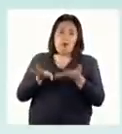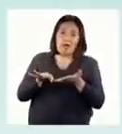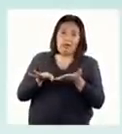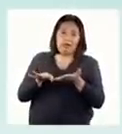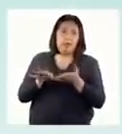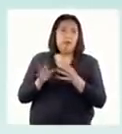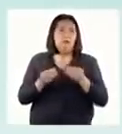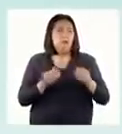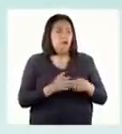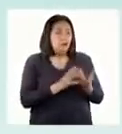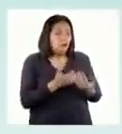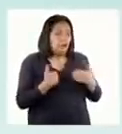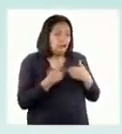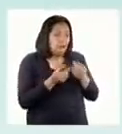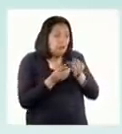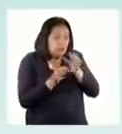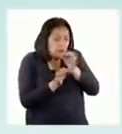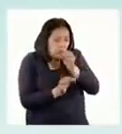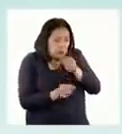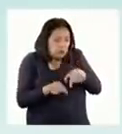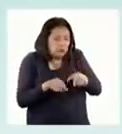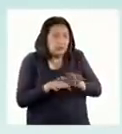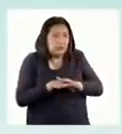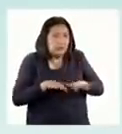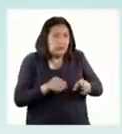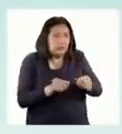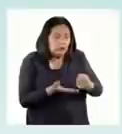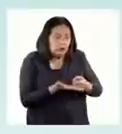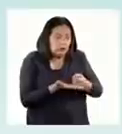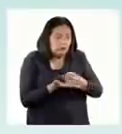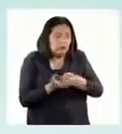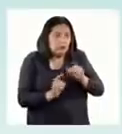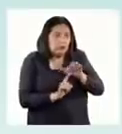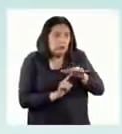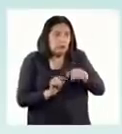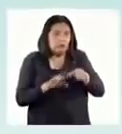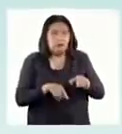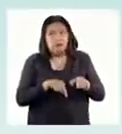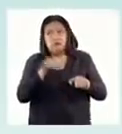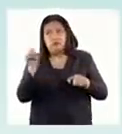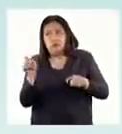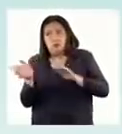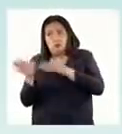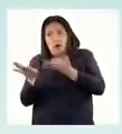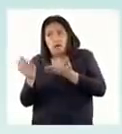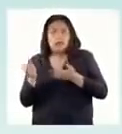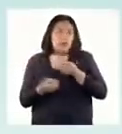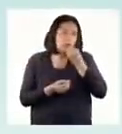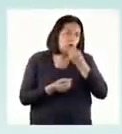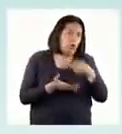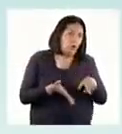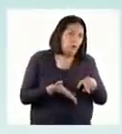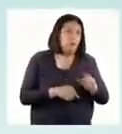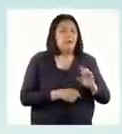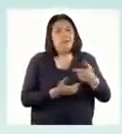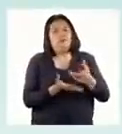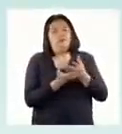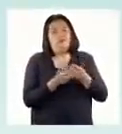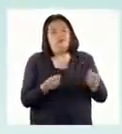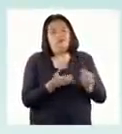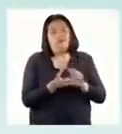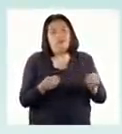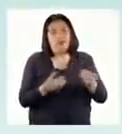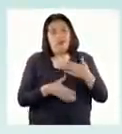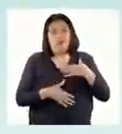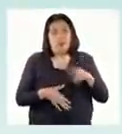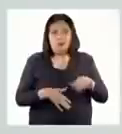muchos animales muy pequeños que se encuentran en el suelo, como lombrices y hongos. Ellos también se encargan de sus restos. Ellos serían los